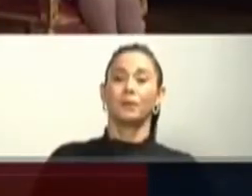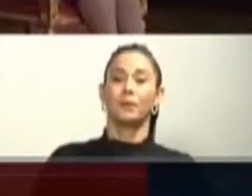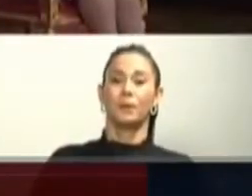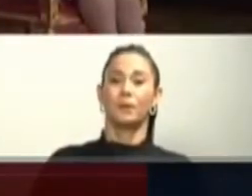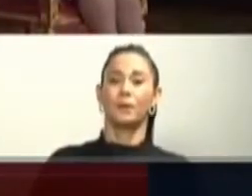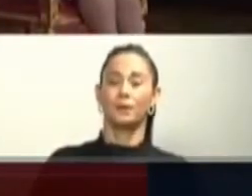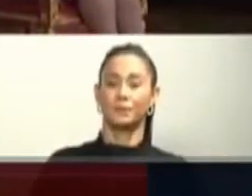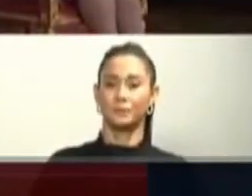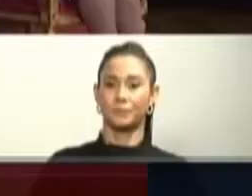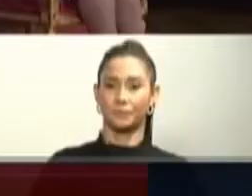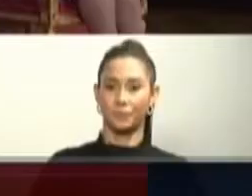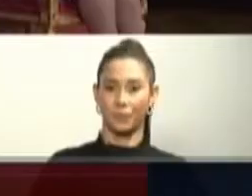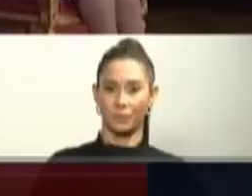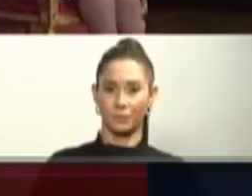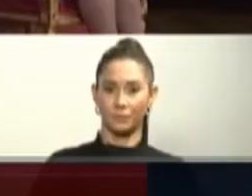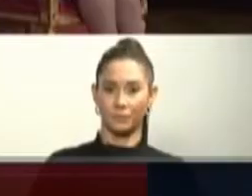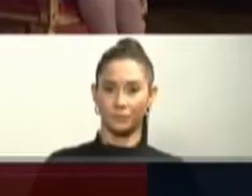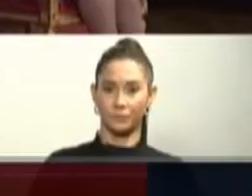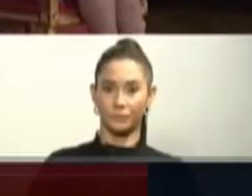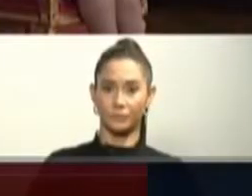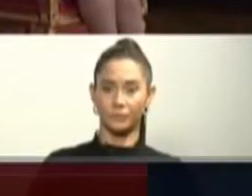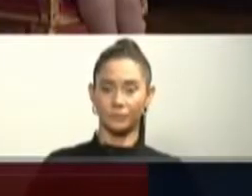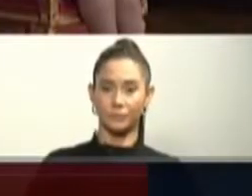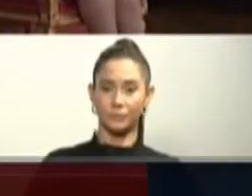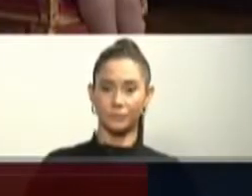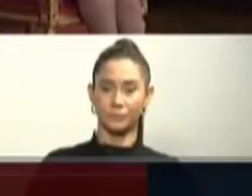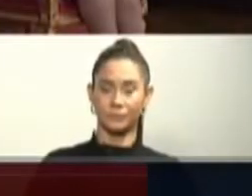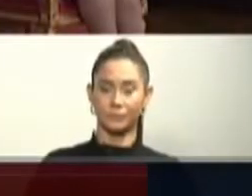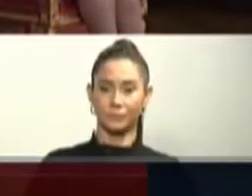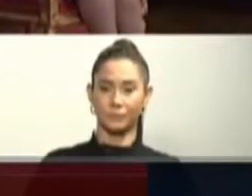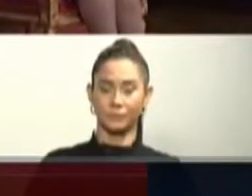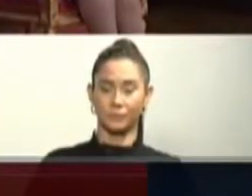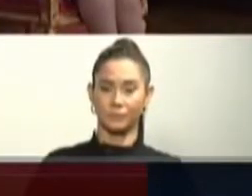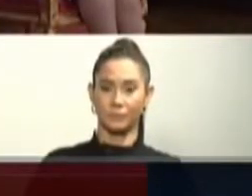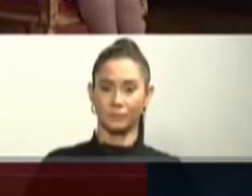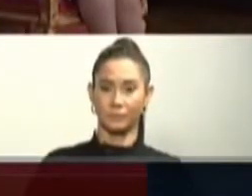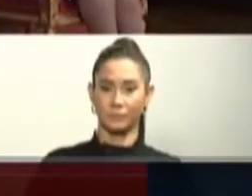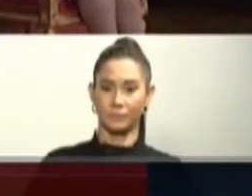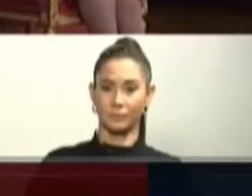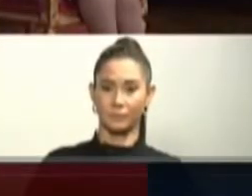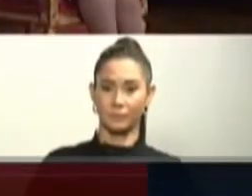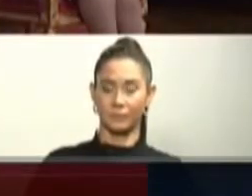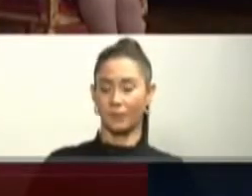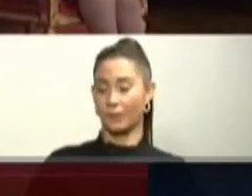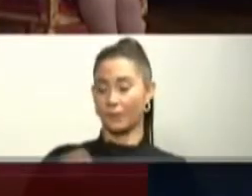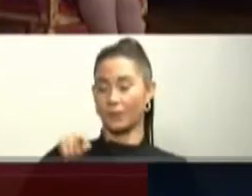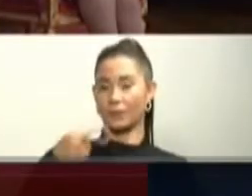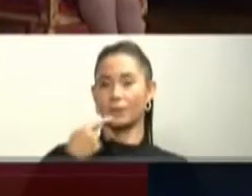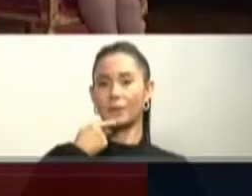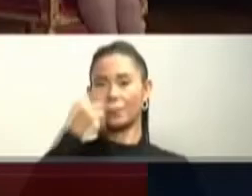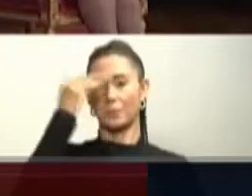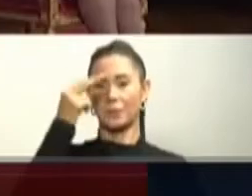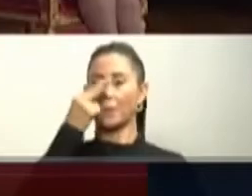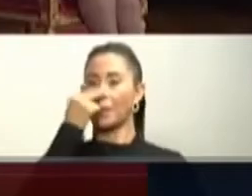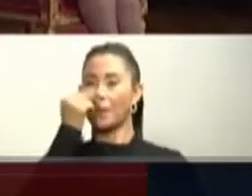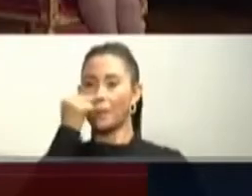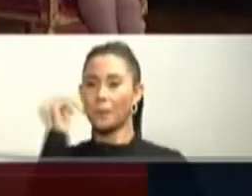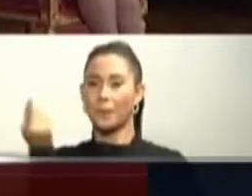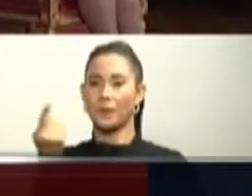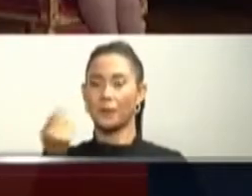Ustedes dirán, caramba, ¿por qué carga de humor en un homenaje a